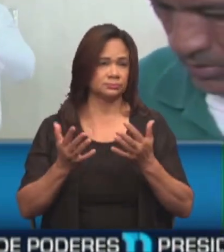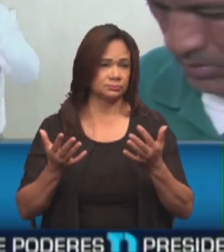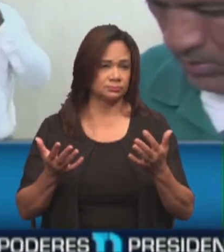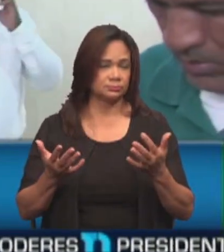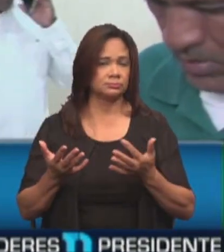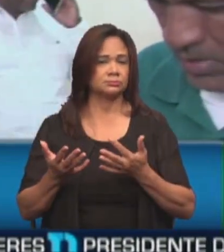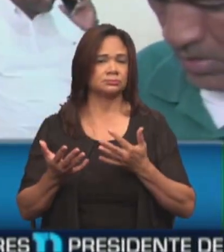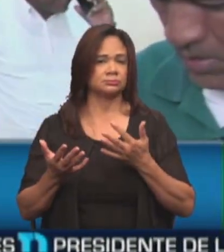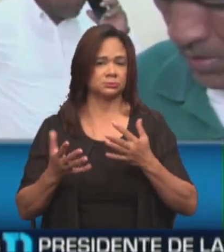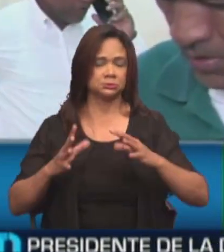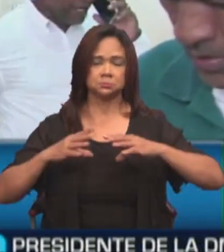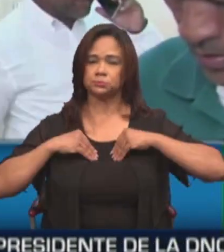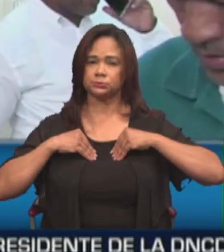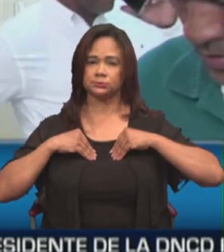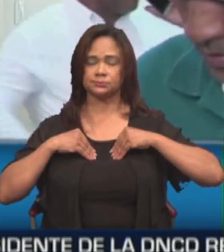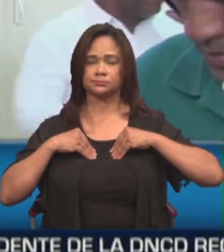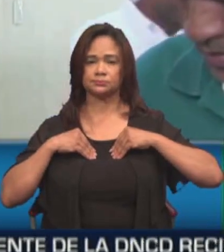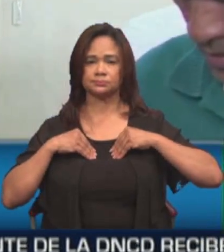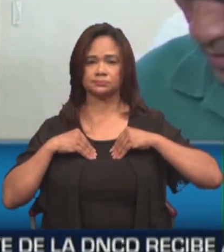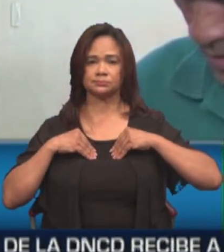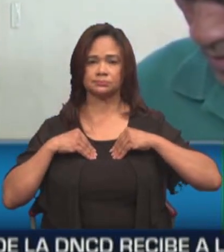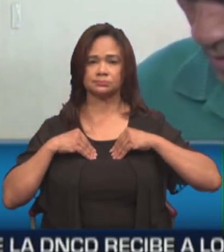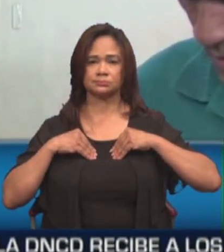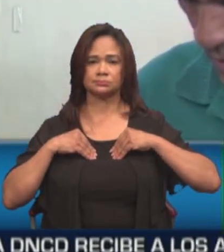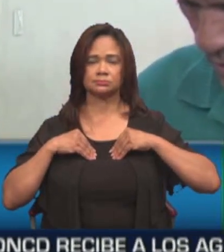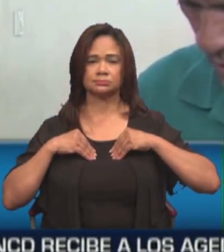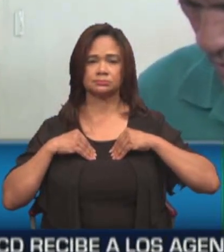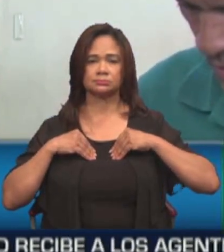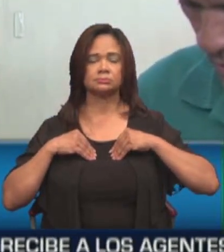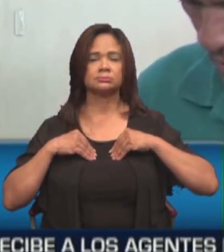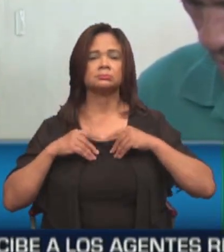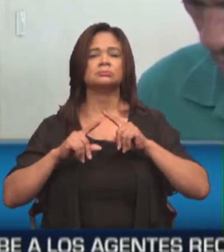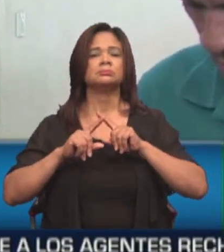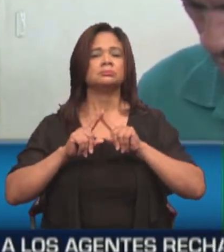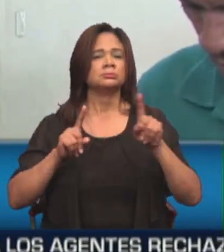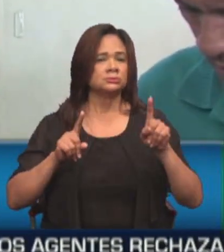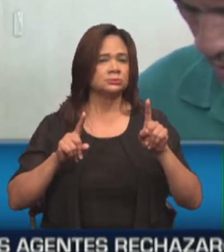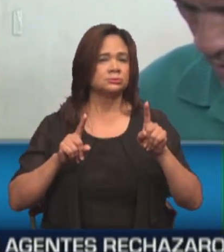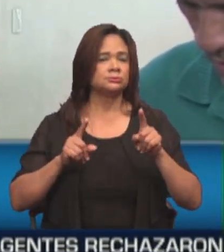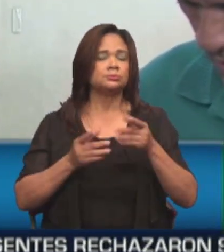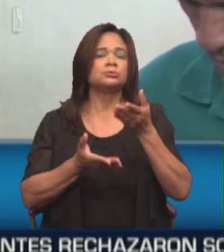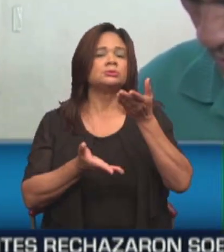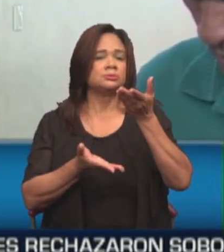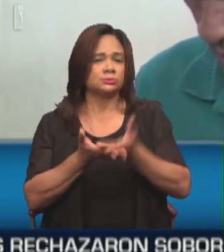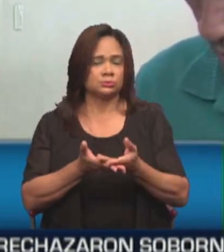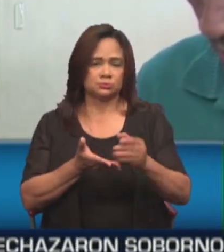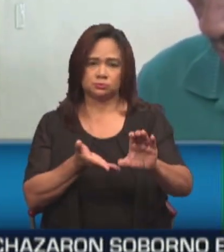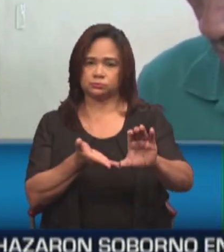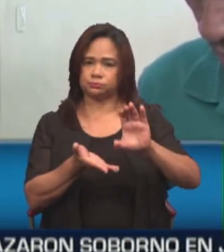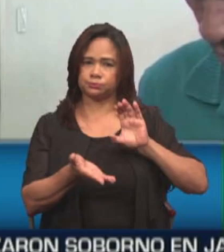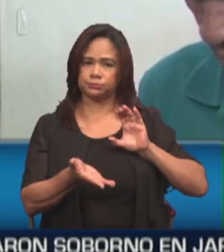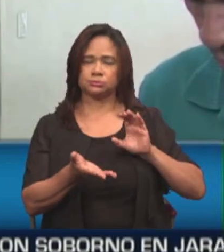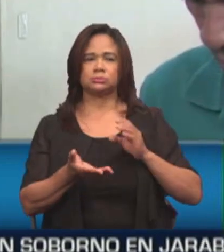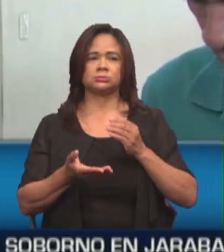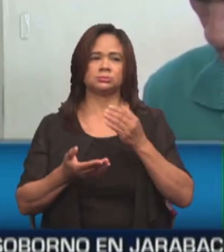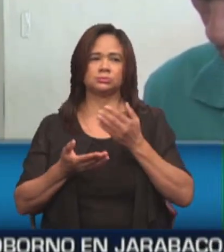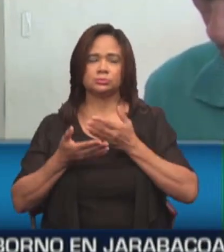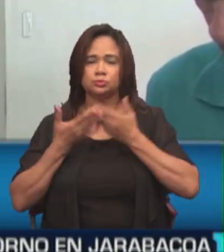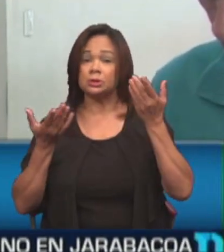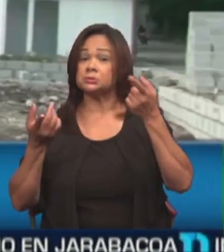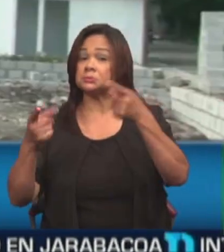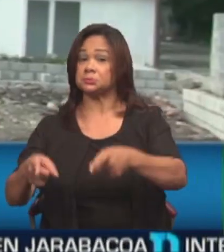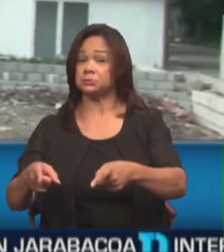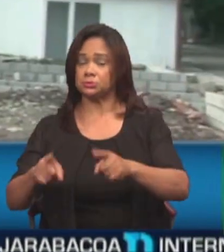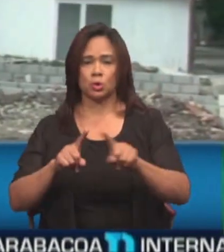nos acogimos a un desistimiento, pero porque se garantizó la devolución de los bienes, no porque no haya ocurrido el